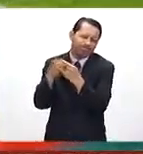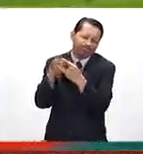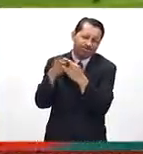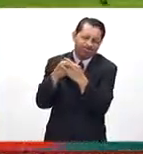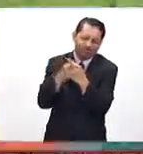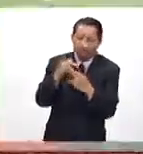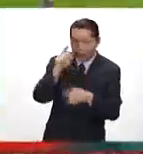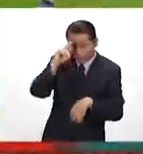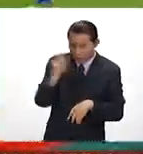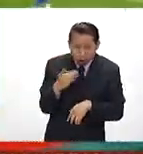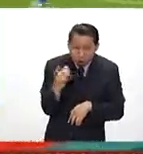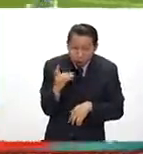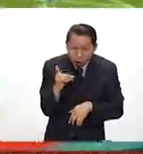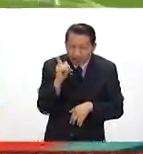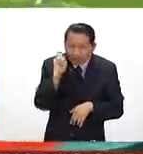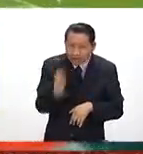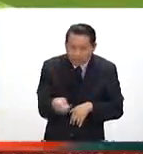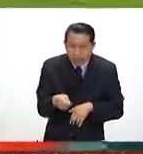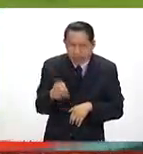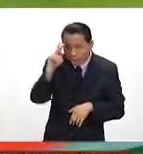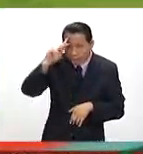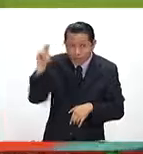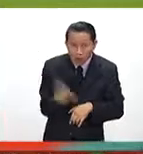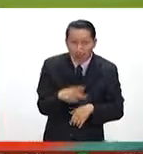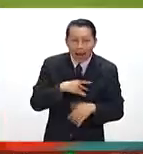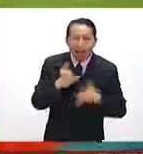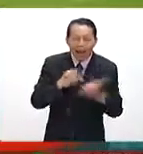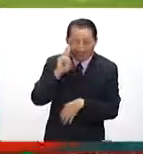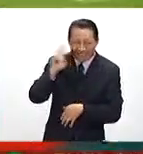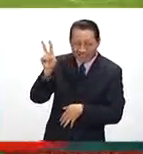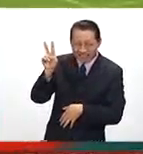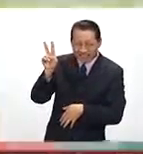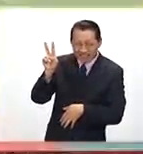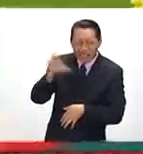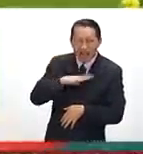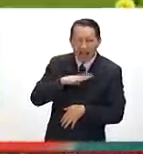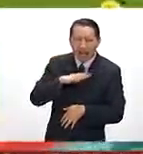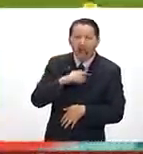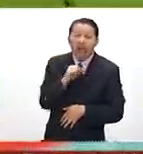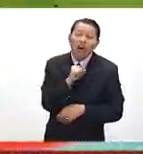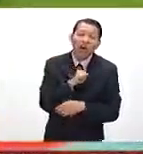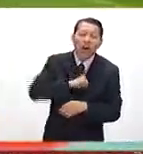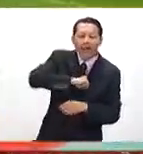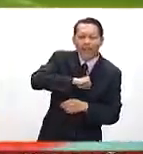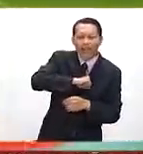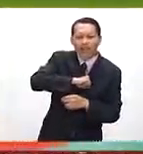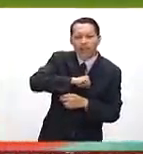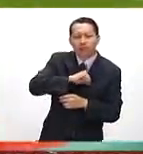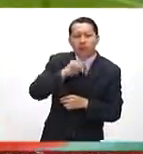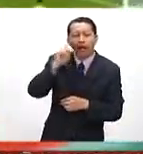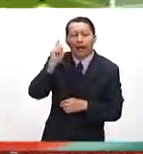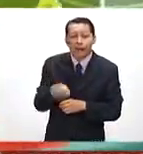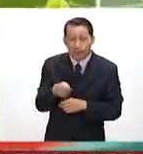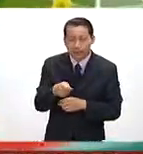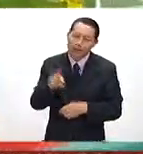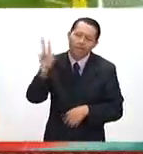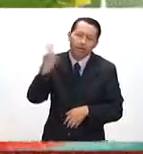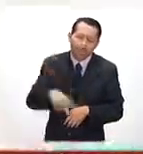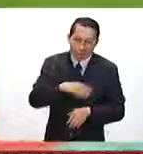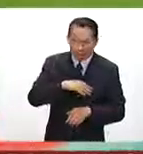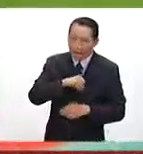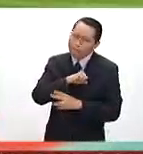para el equipo de Bolivia. Lo peor de esto fue esa jugada. Es un codazo que la verdad no se puede decir que fue sin querer. Es un